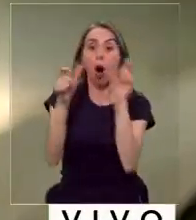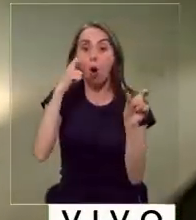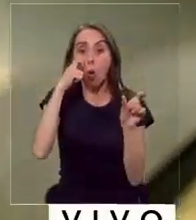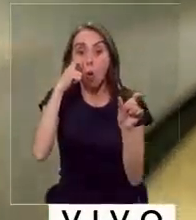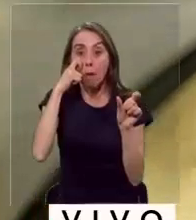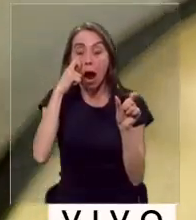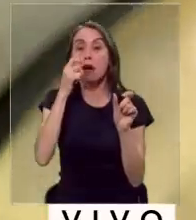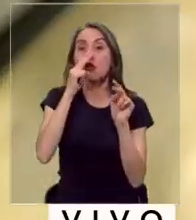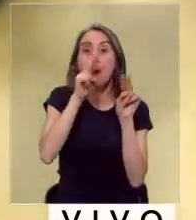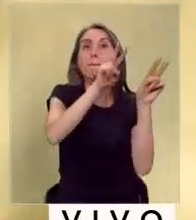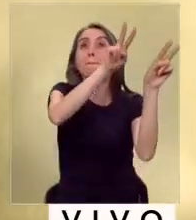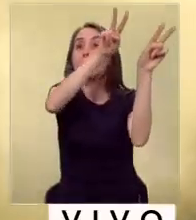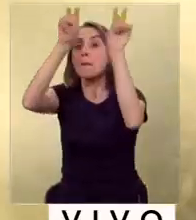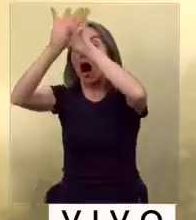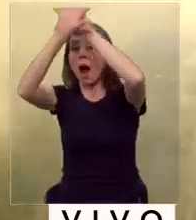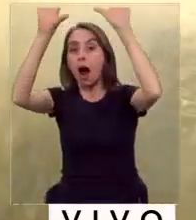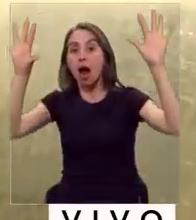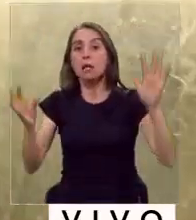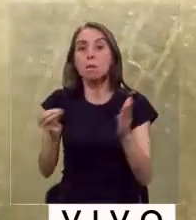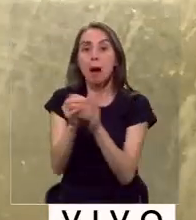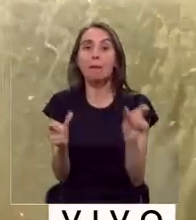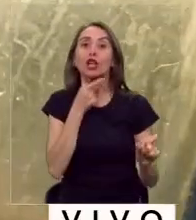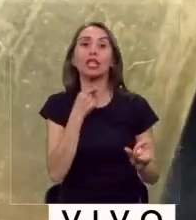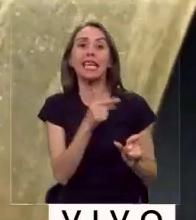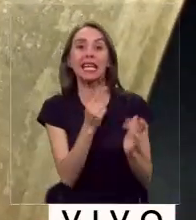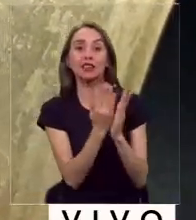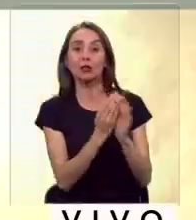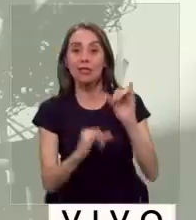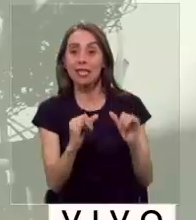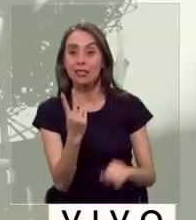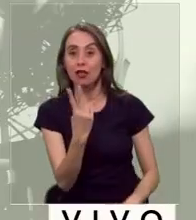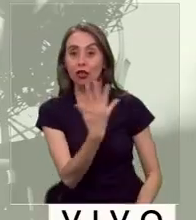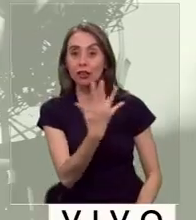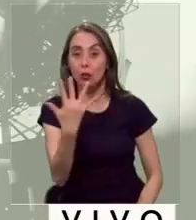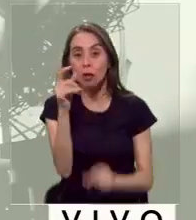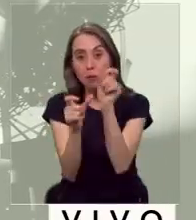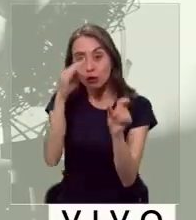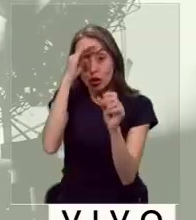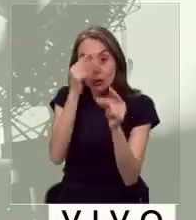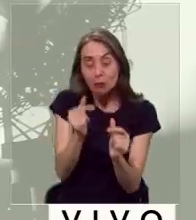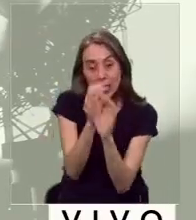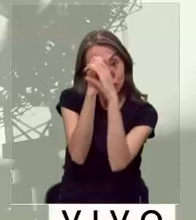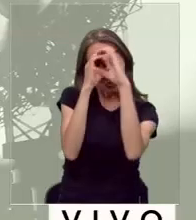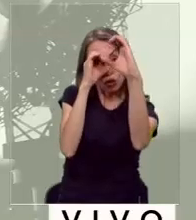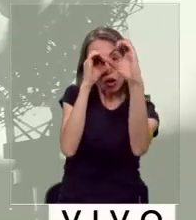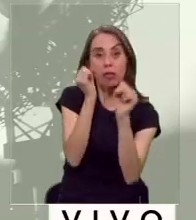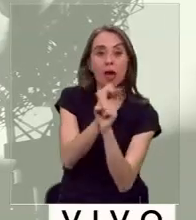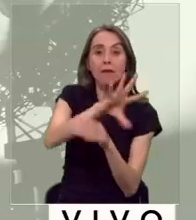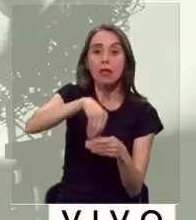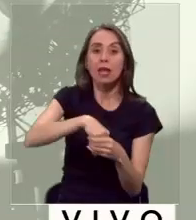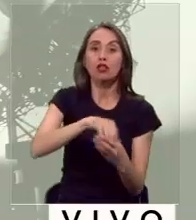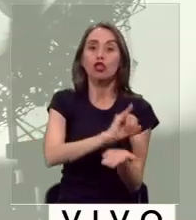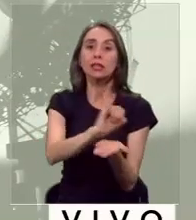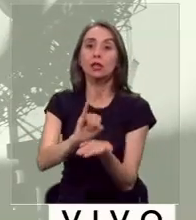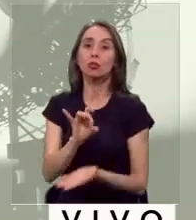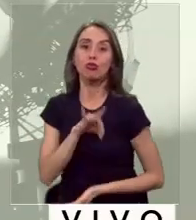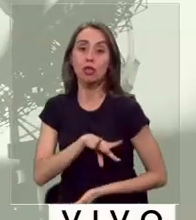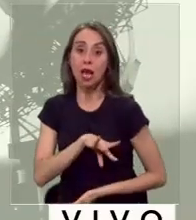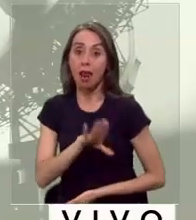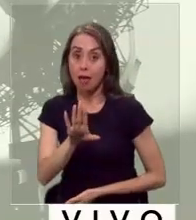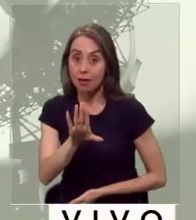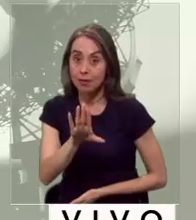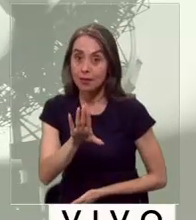esta área de la ciencia aumenta. Actualmente 255 astrónomos trabajan en instituciones nacionales. Sin